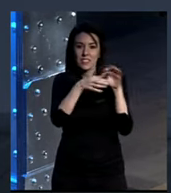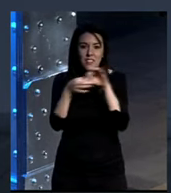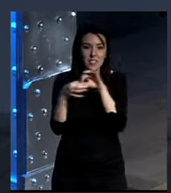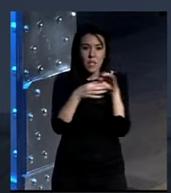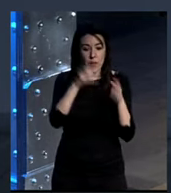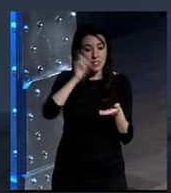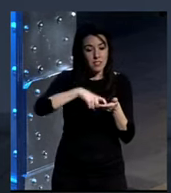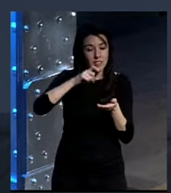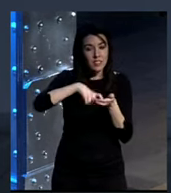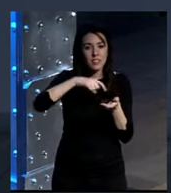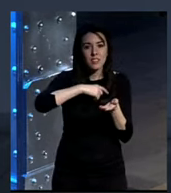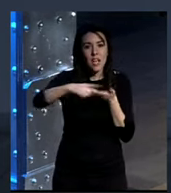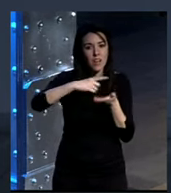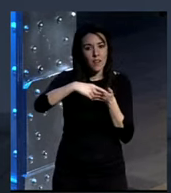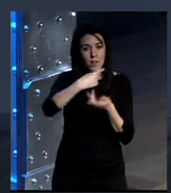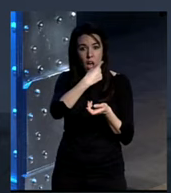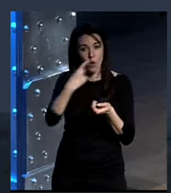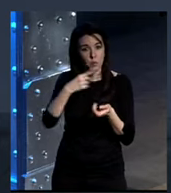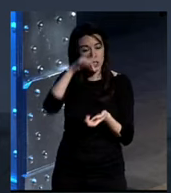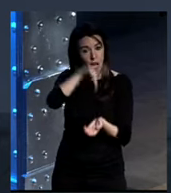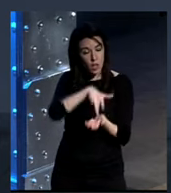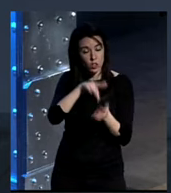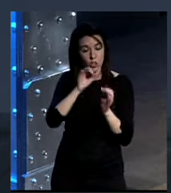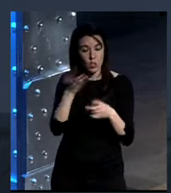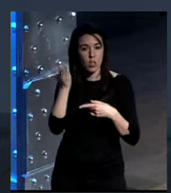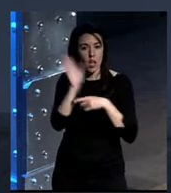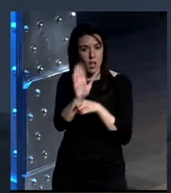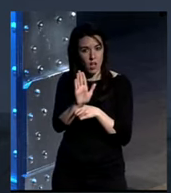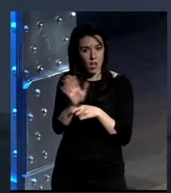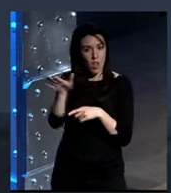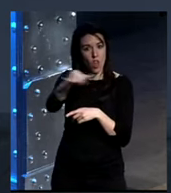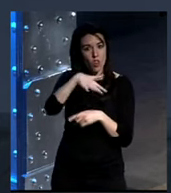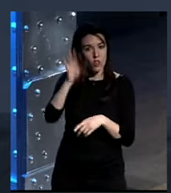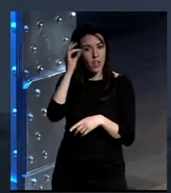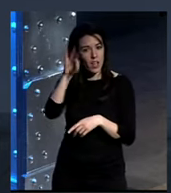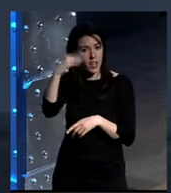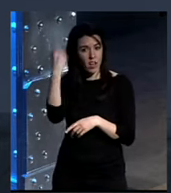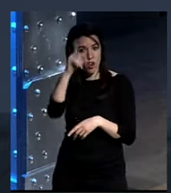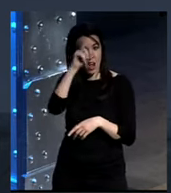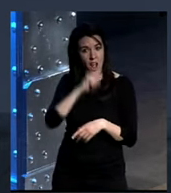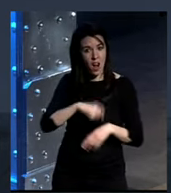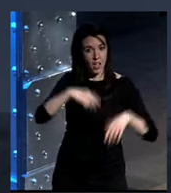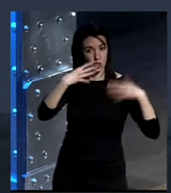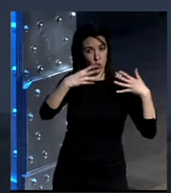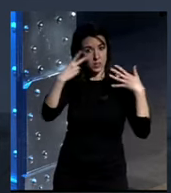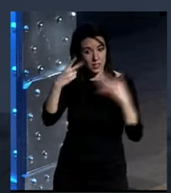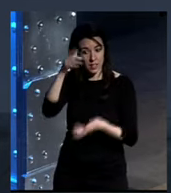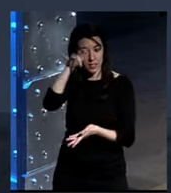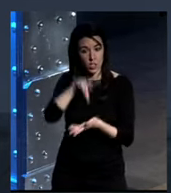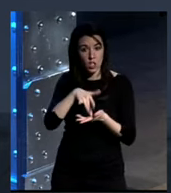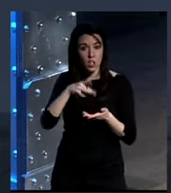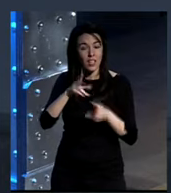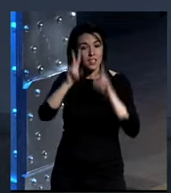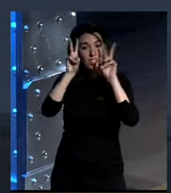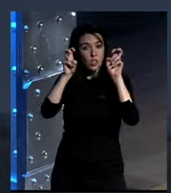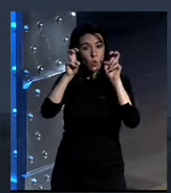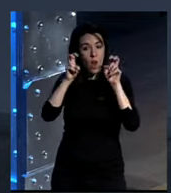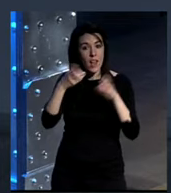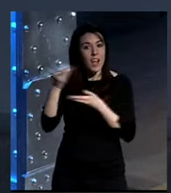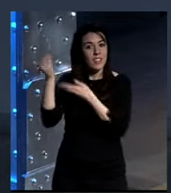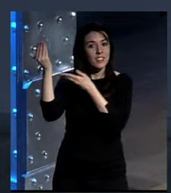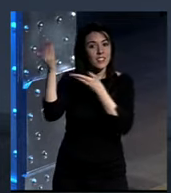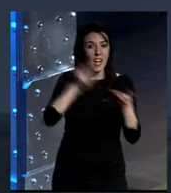óptica, pues presentó una comunicación en un congreso en Gerona en 1997 que se titulaba La llegada del